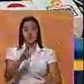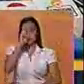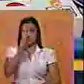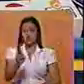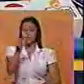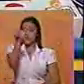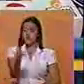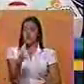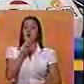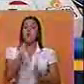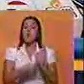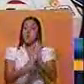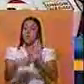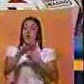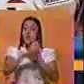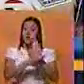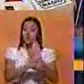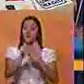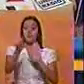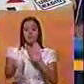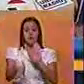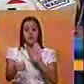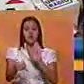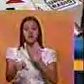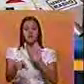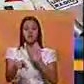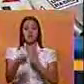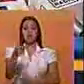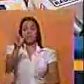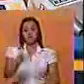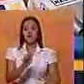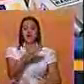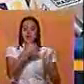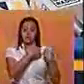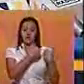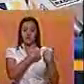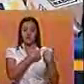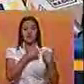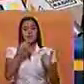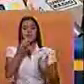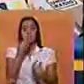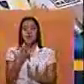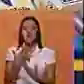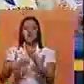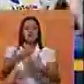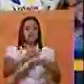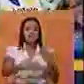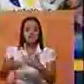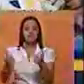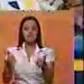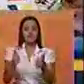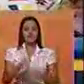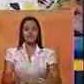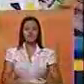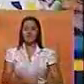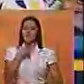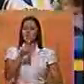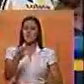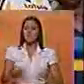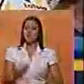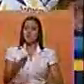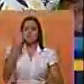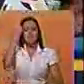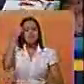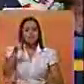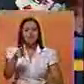no solamente el cumplimiento de las normas, sino el respeto por el árbitro, de manera tal que podamos tener una buena campaña. ¿Cuál es el papel más importante a su juicio, doctora?